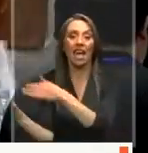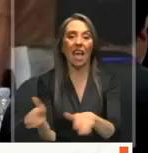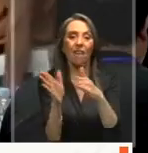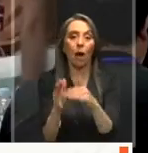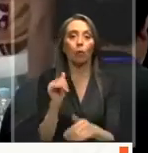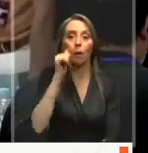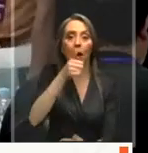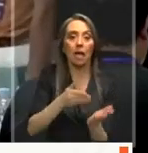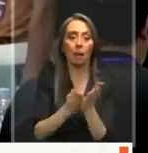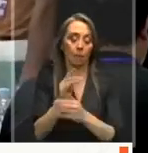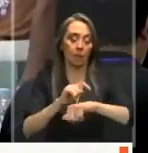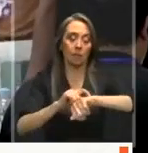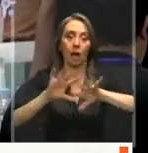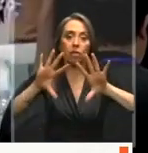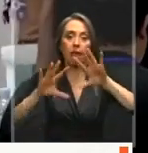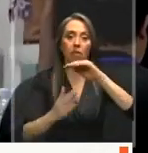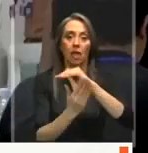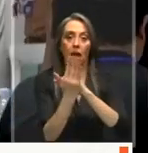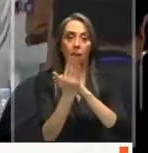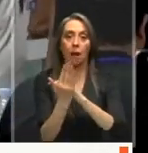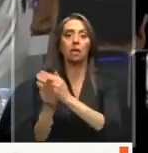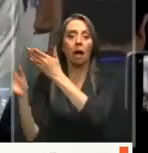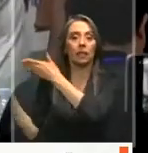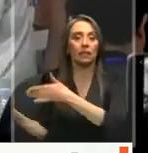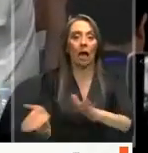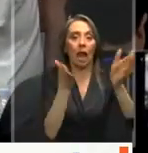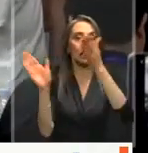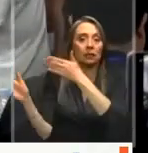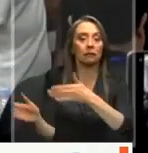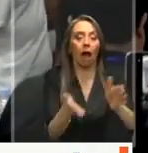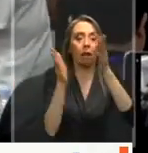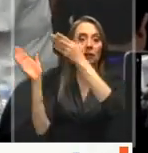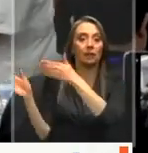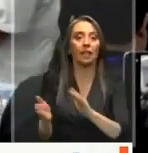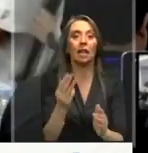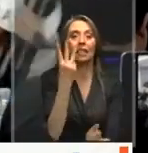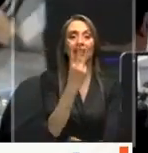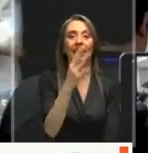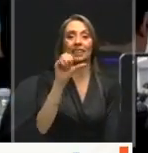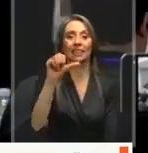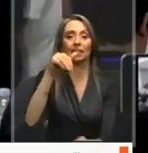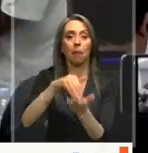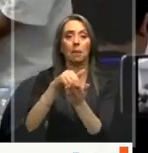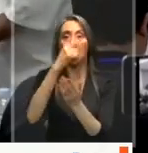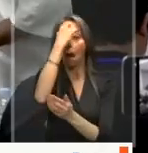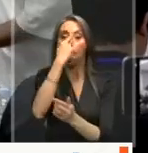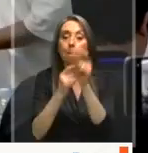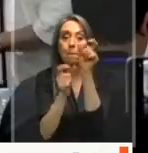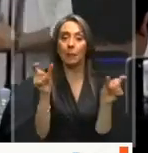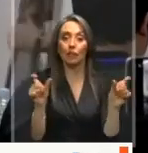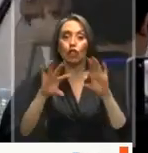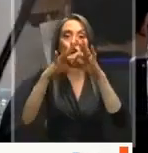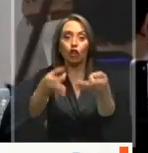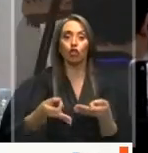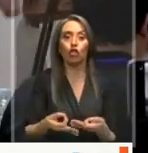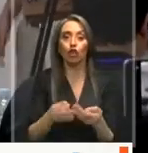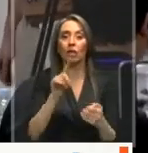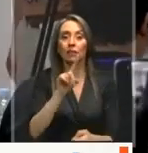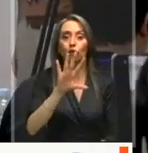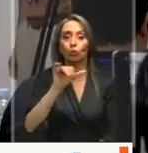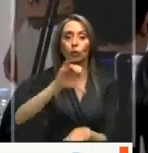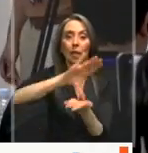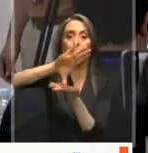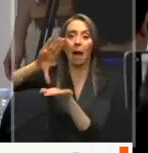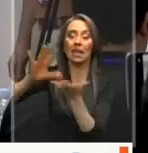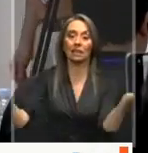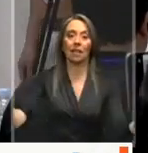comenzar mañana a las 10 a.m. de forma constante. Son aproximadamente 36.000 personas de 156 países y